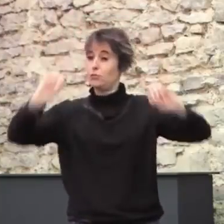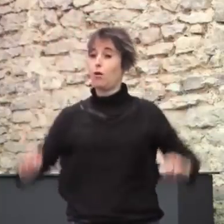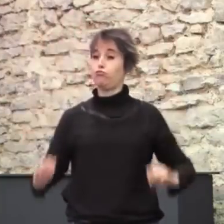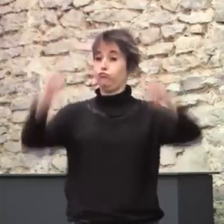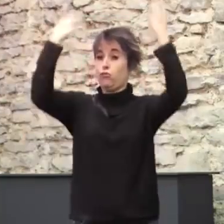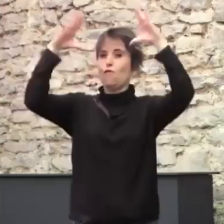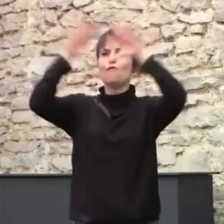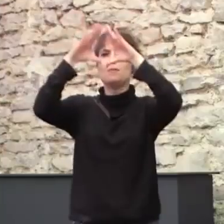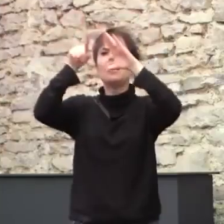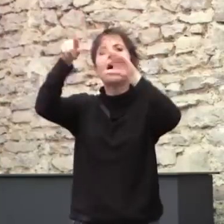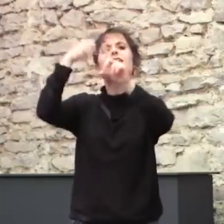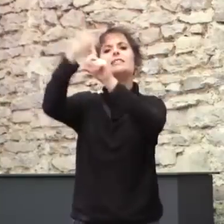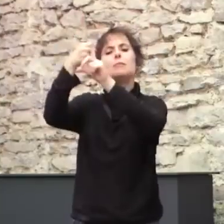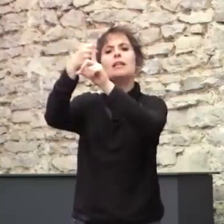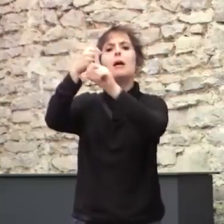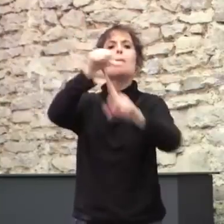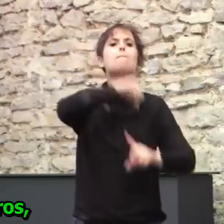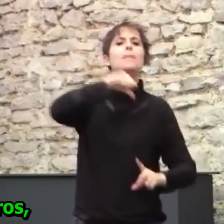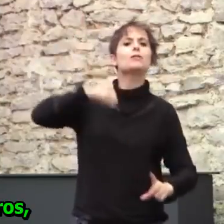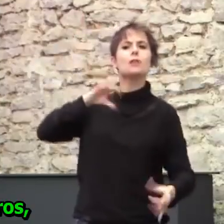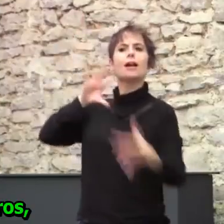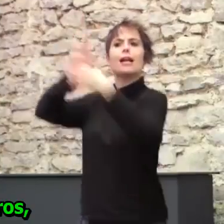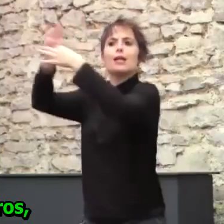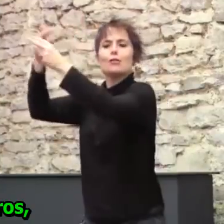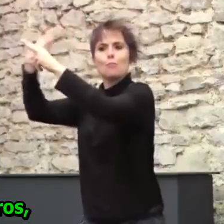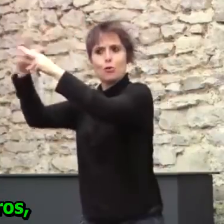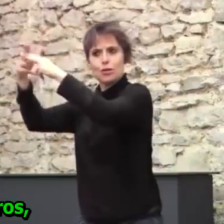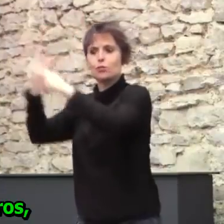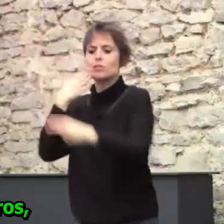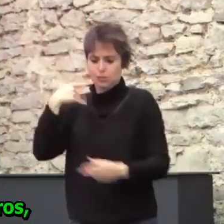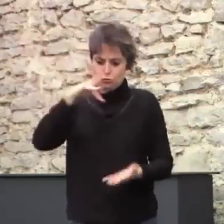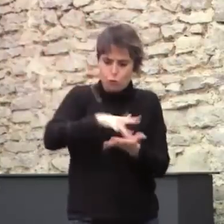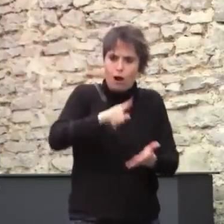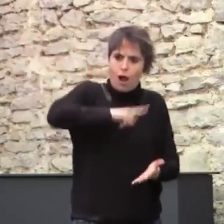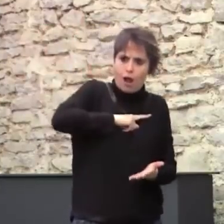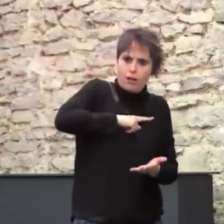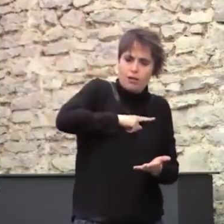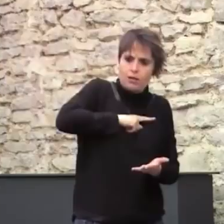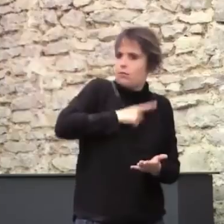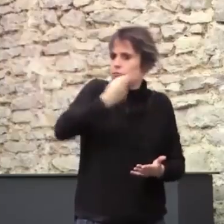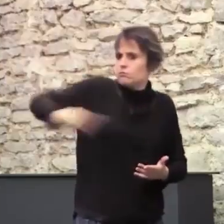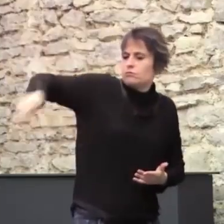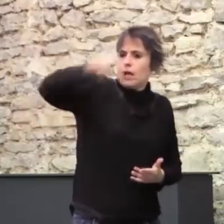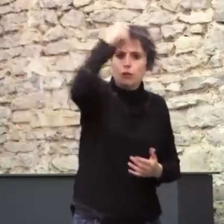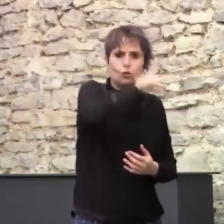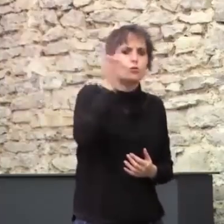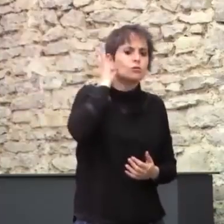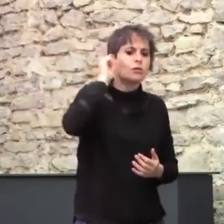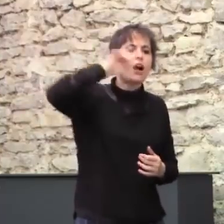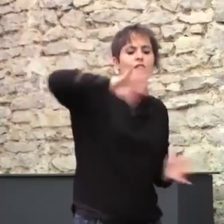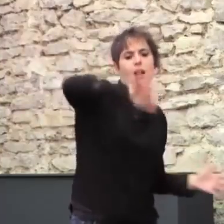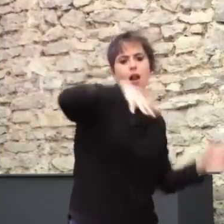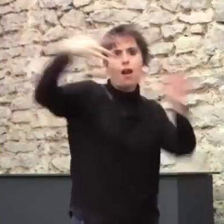Feminista, en la cual se reivindicó que lo personal es político, ¿no? Lo que nos pasa a nosotras y a nosotros, como nos pasa a todas y a todos, pues es un